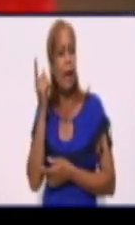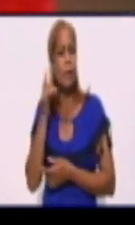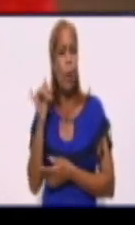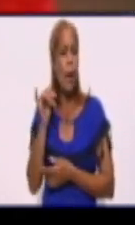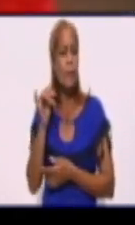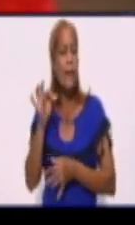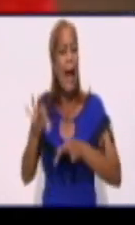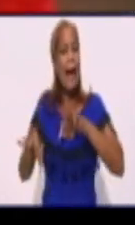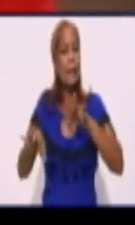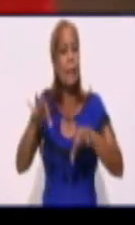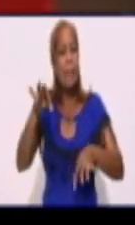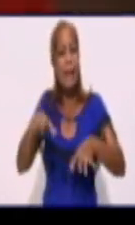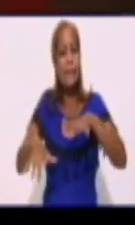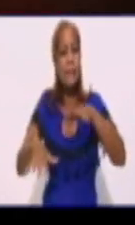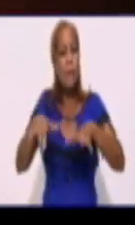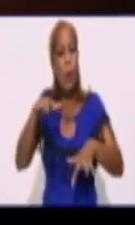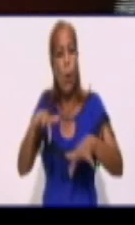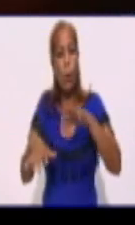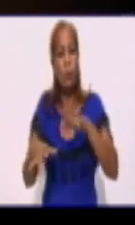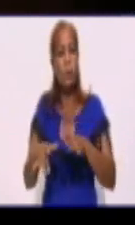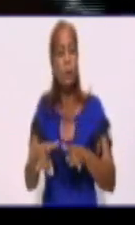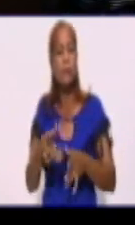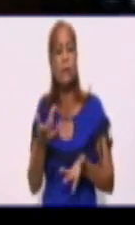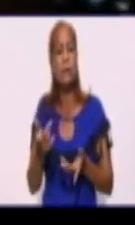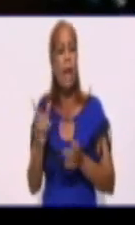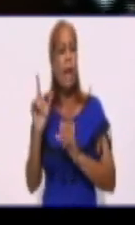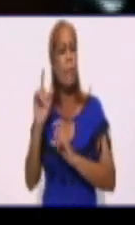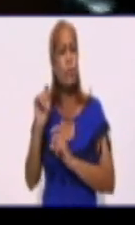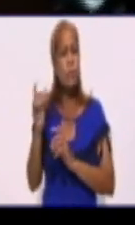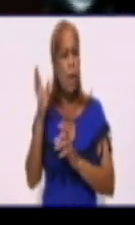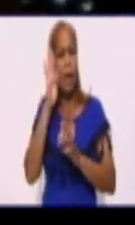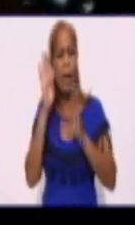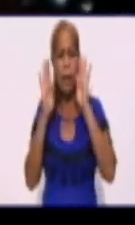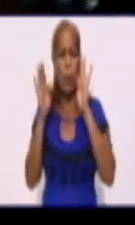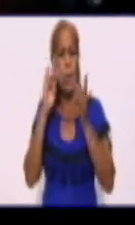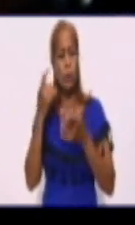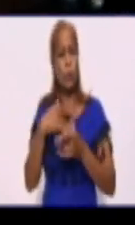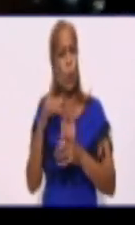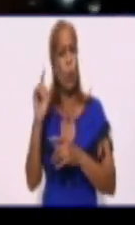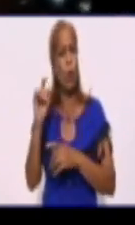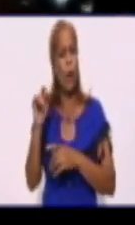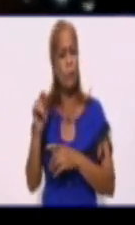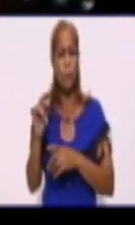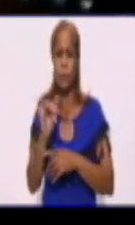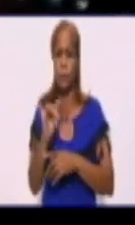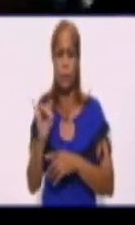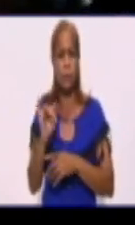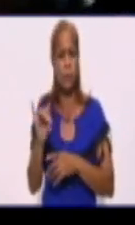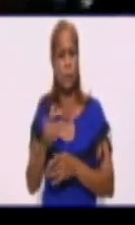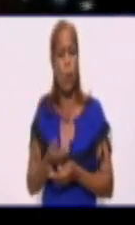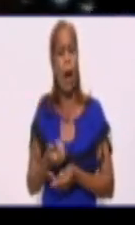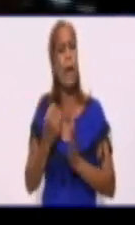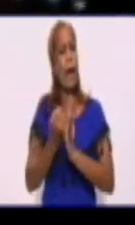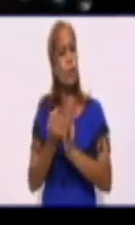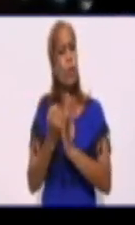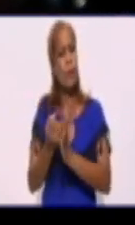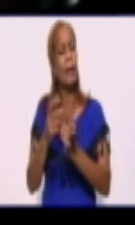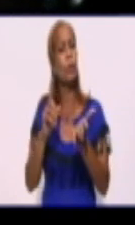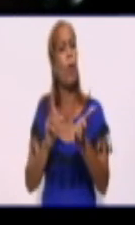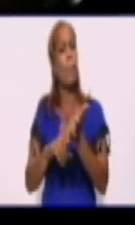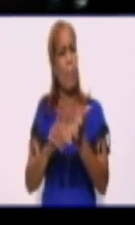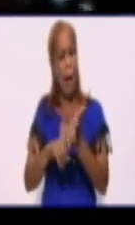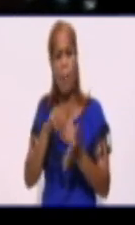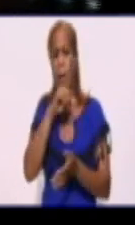por ejemplo, en el que estaba jugando un día con él. Además de que así también, ayudando a mis padres, que son